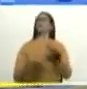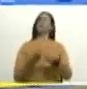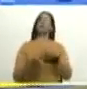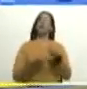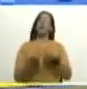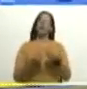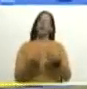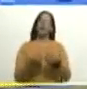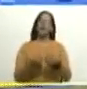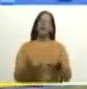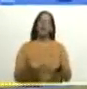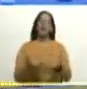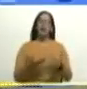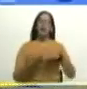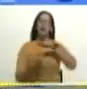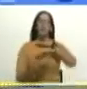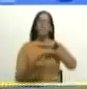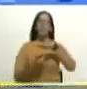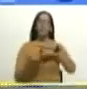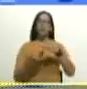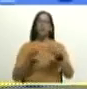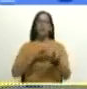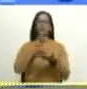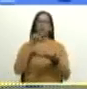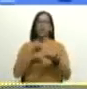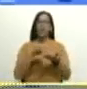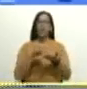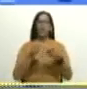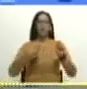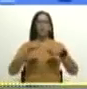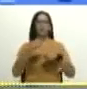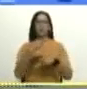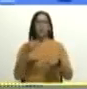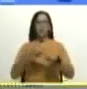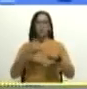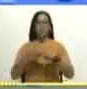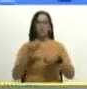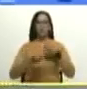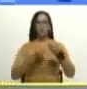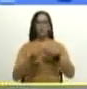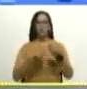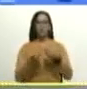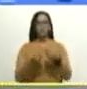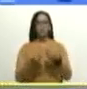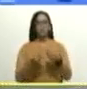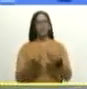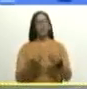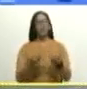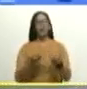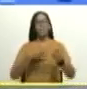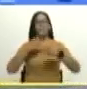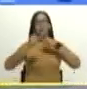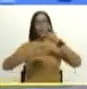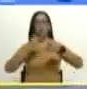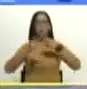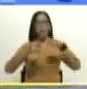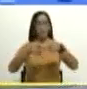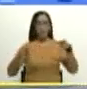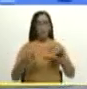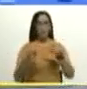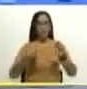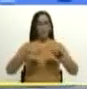de Exportadores, no petroleros. Establece los sectores estratégicos productivos para la